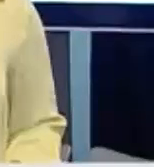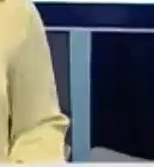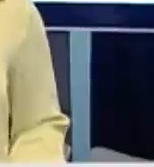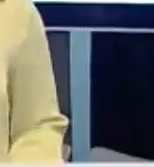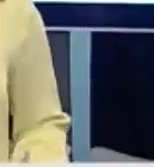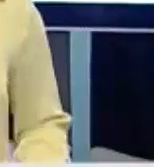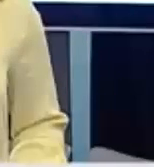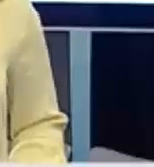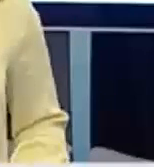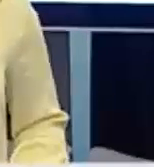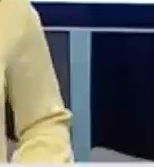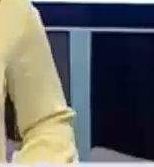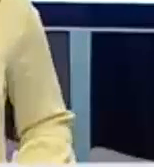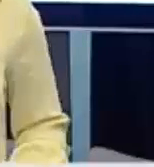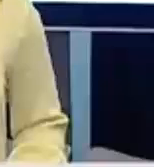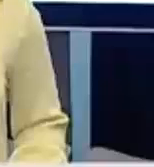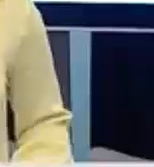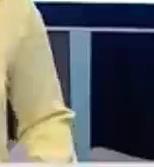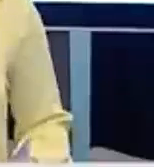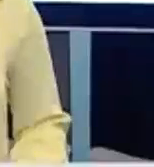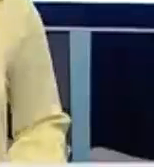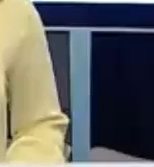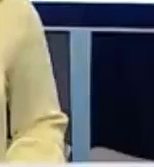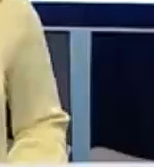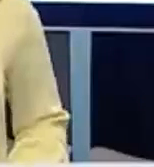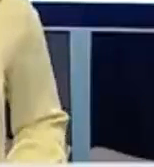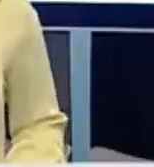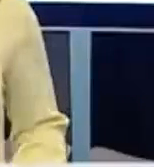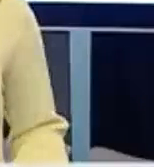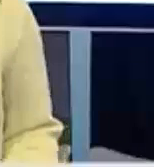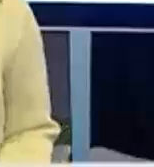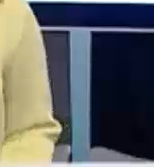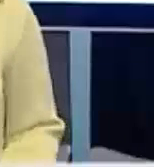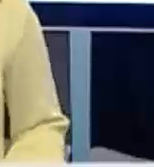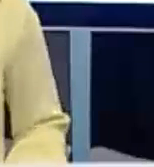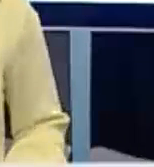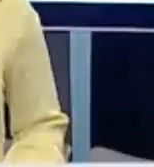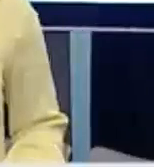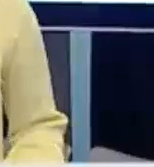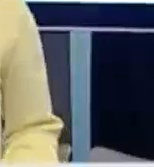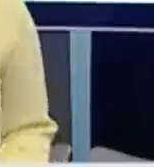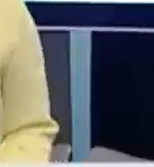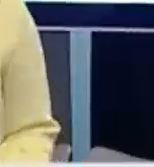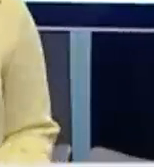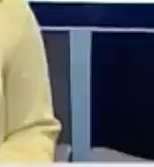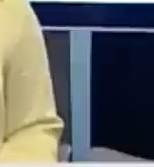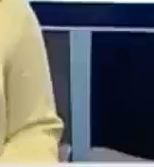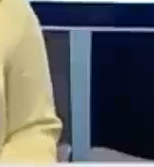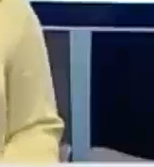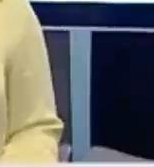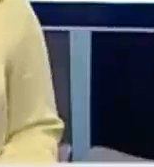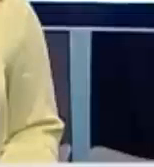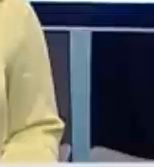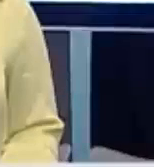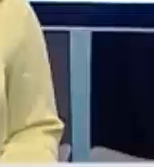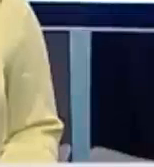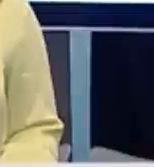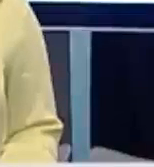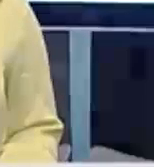través de la señal del canal del Congreso usted le podrá dar el puntual seguimiento. Le agradezco el favor de su atención. Por lo pronto, yo me despido.